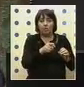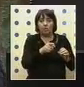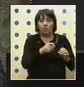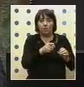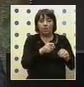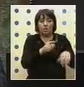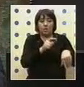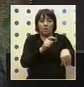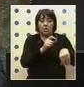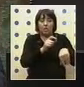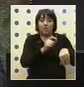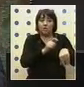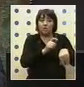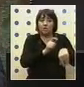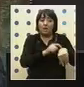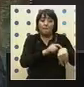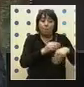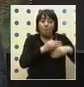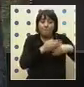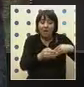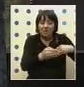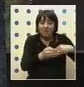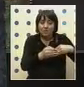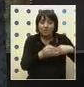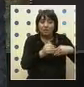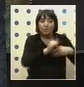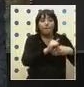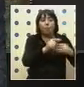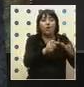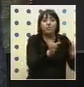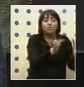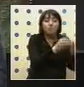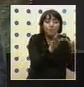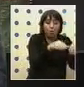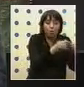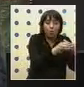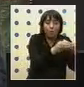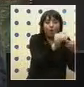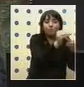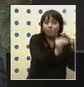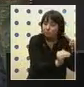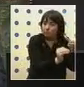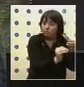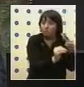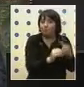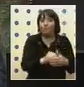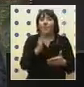saldo completo que tiene la bancada. Gracias, diputada Cicardini. Tiene la palabra hasta por seis minutos el diputado.